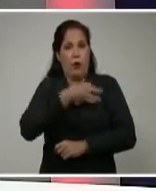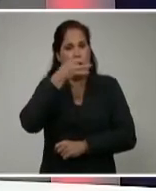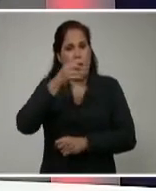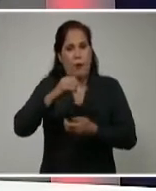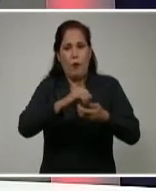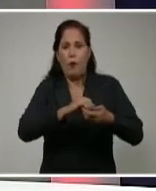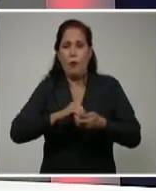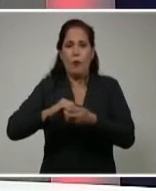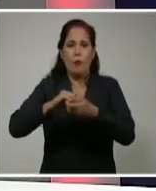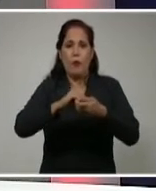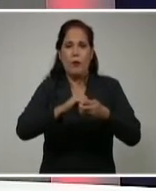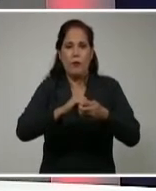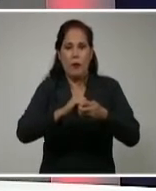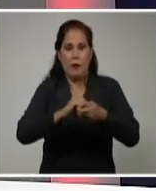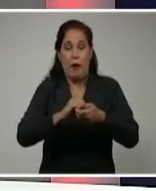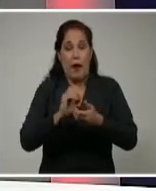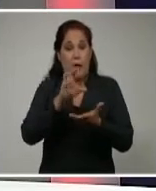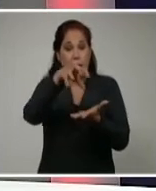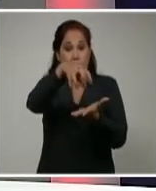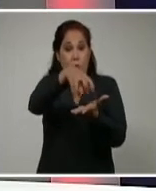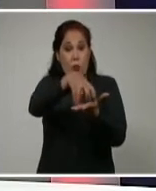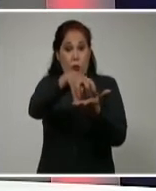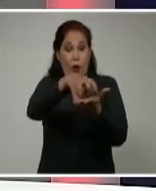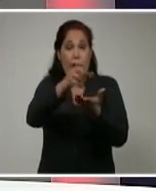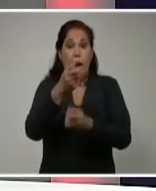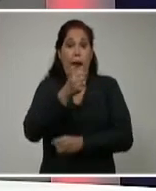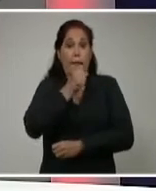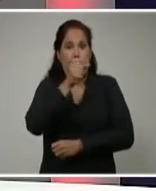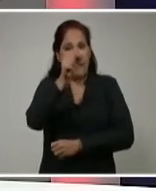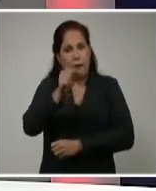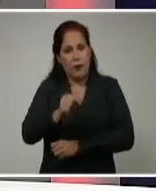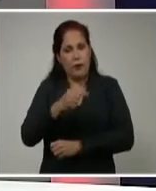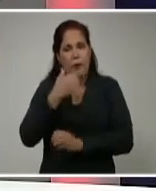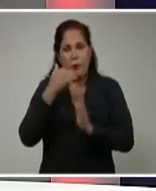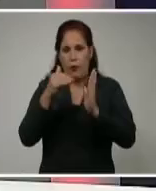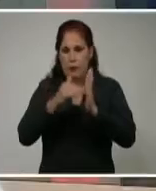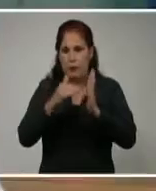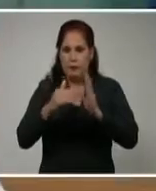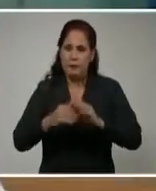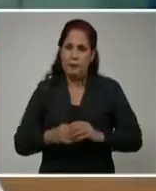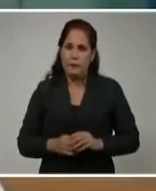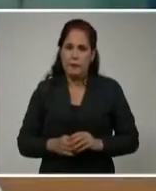compañero Dulier Reyes, quien se encuentra en la sala de prensa del Huelga. Buenas tardes, Dulier.